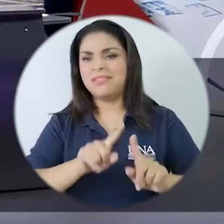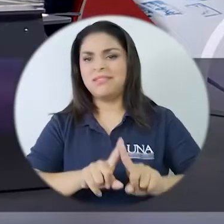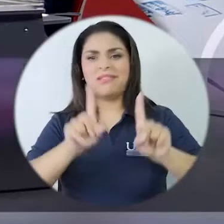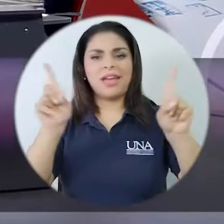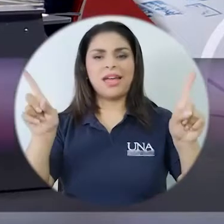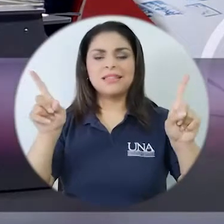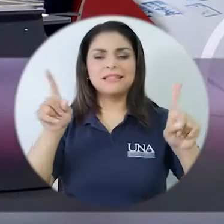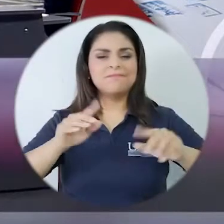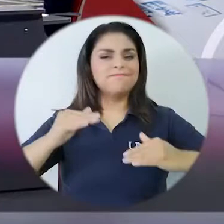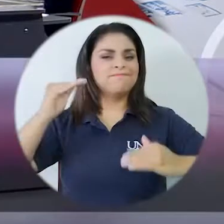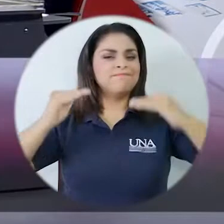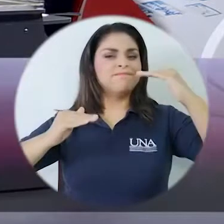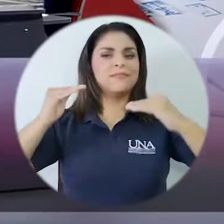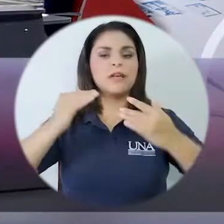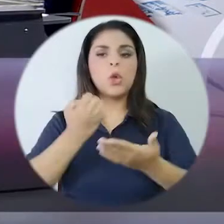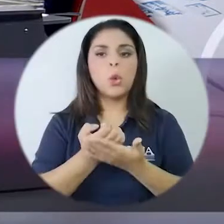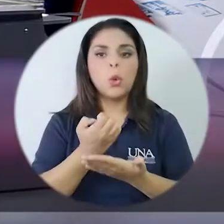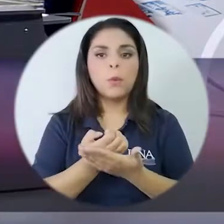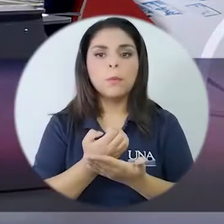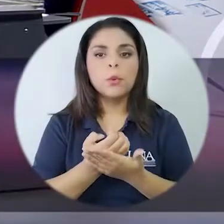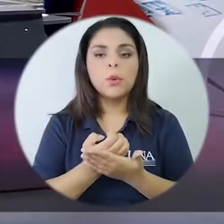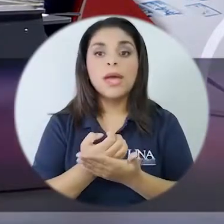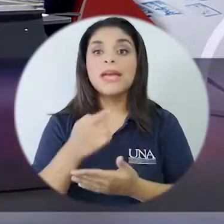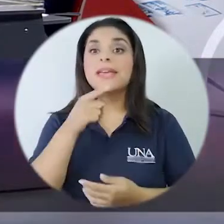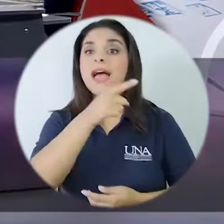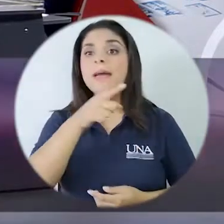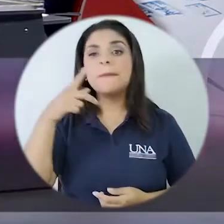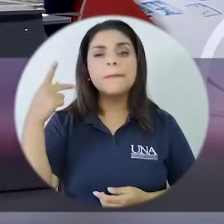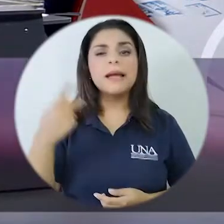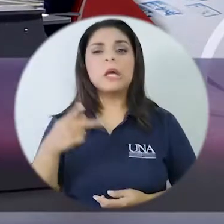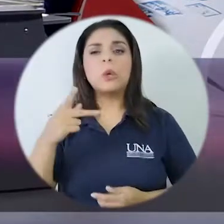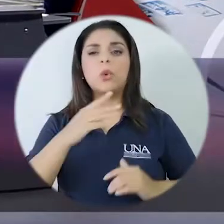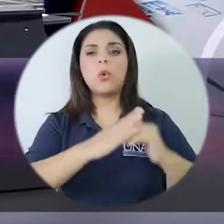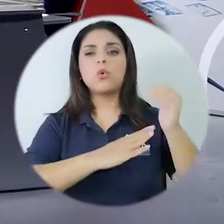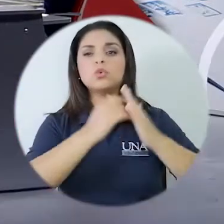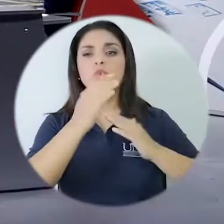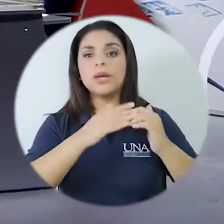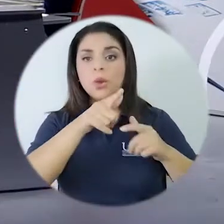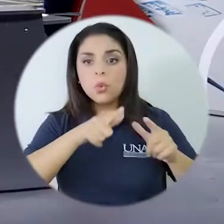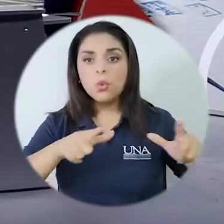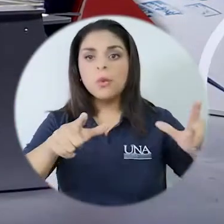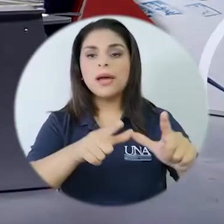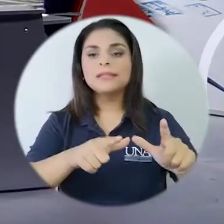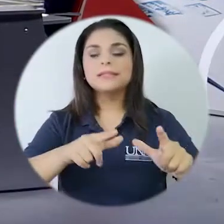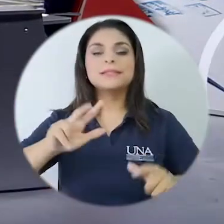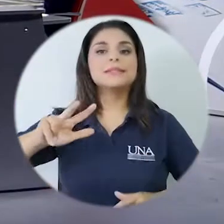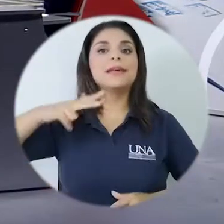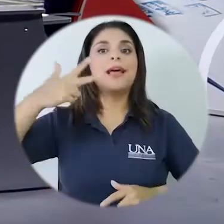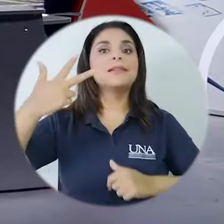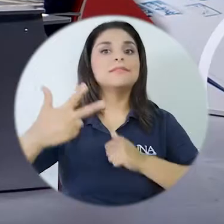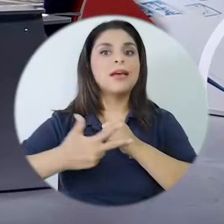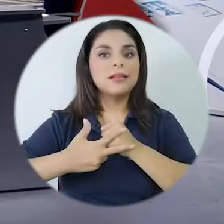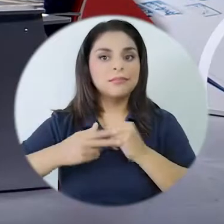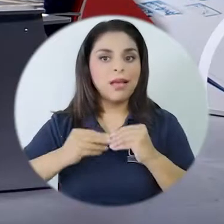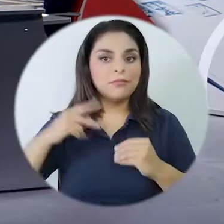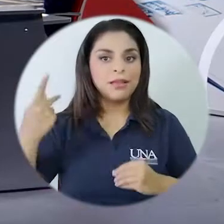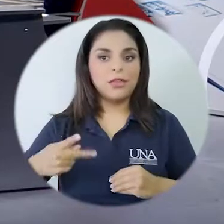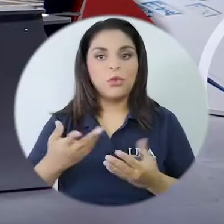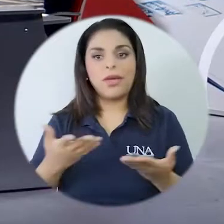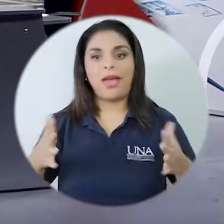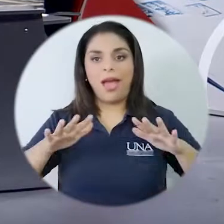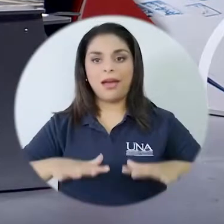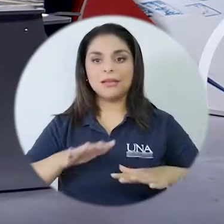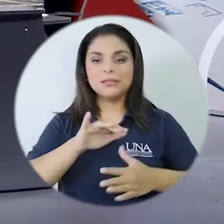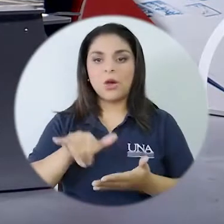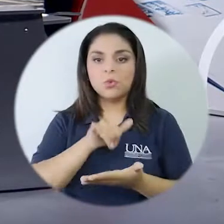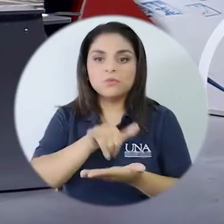económicos. Y el nivel de riesgo de construir en esas zonas rurales es 3 veces más que construir en el área metropolitana.